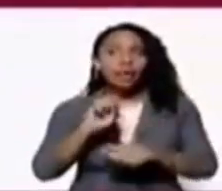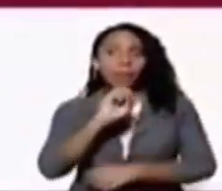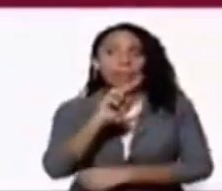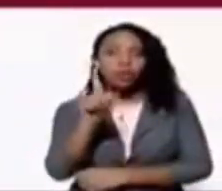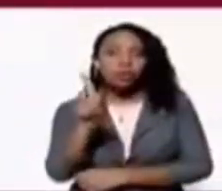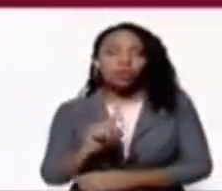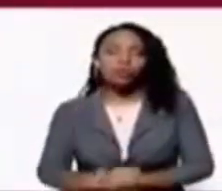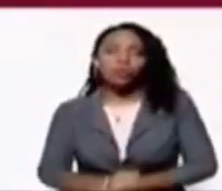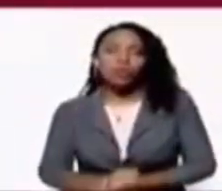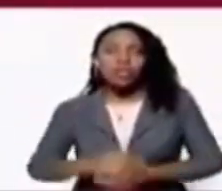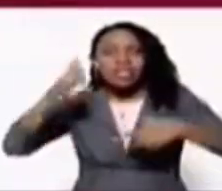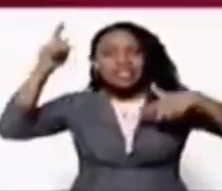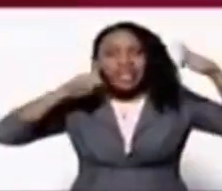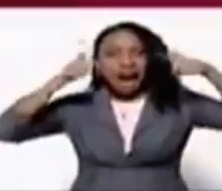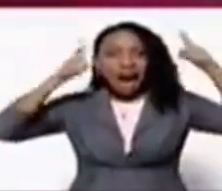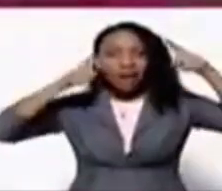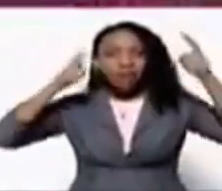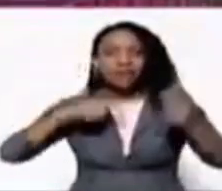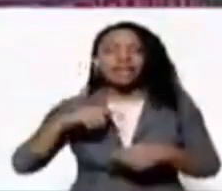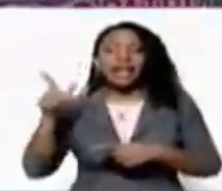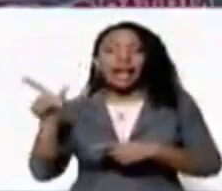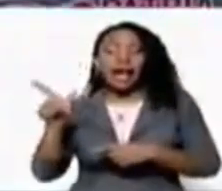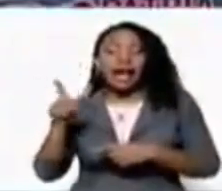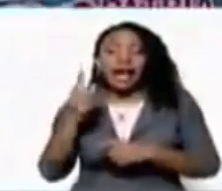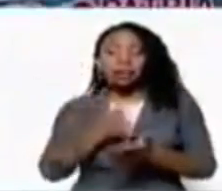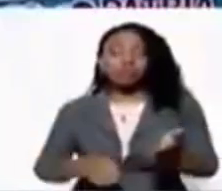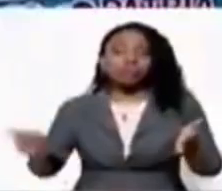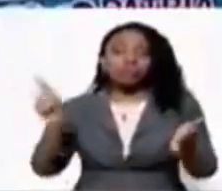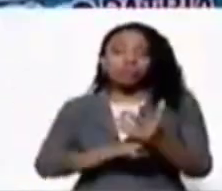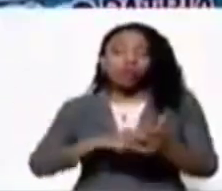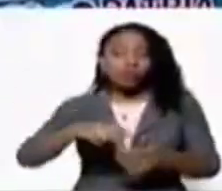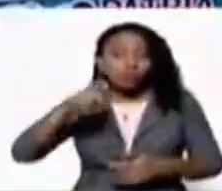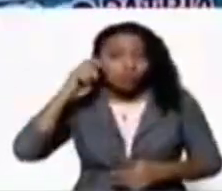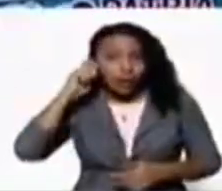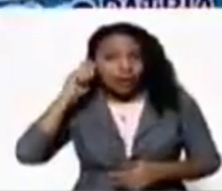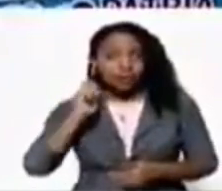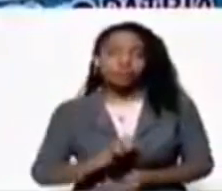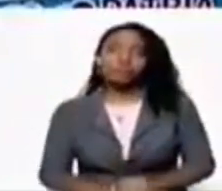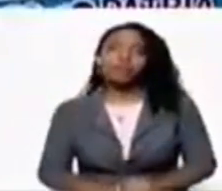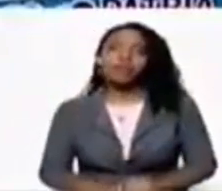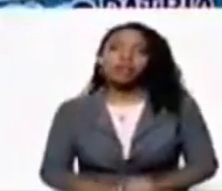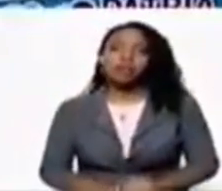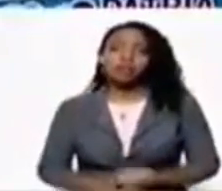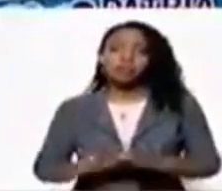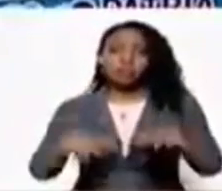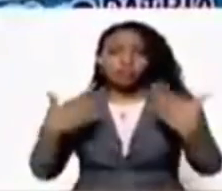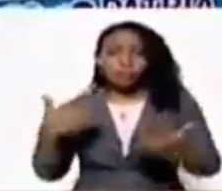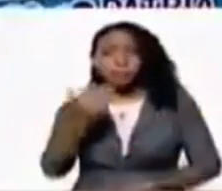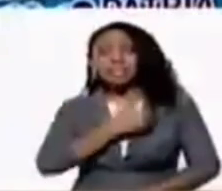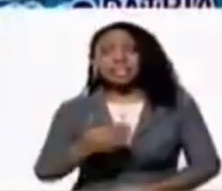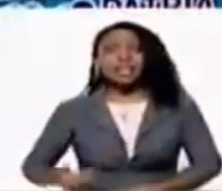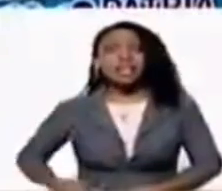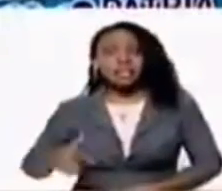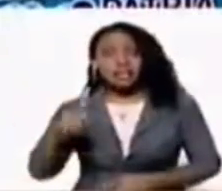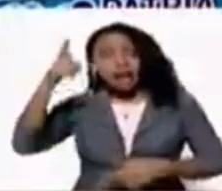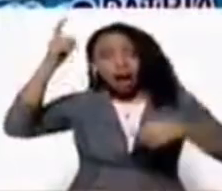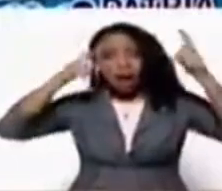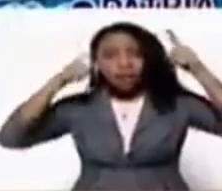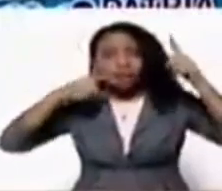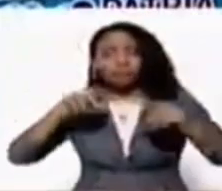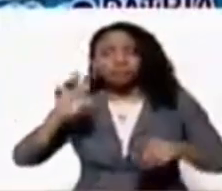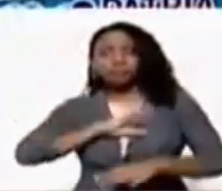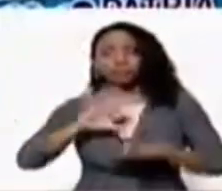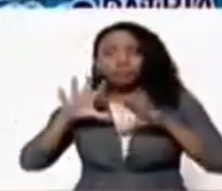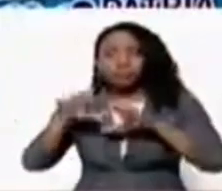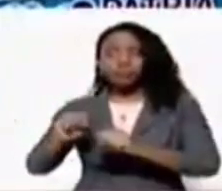hugo rafael chávez frías que reposicionó el feminismo cuando el comandante chávez tomó el